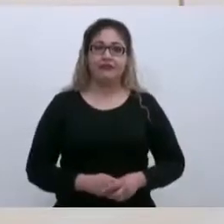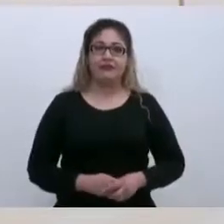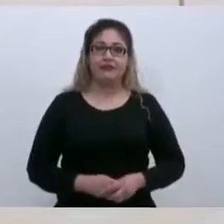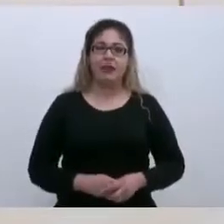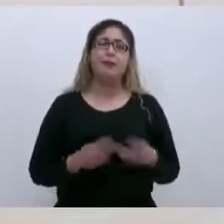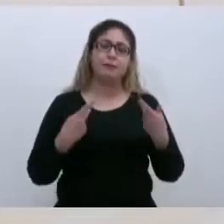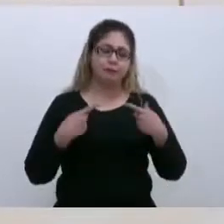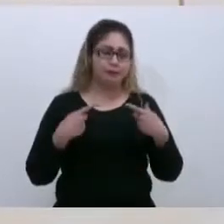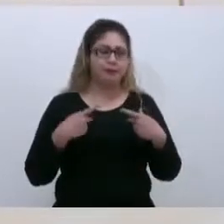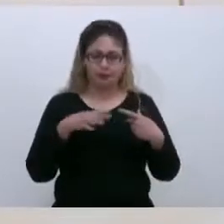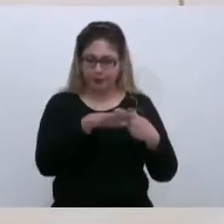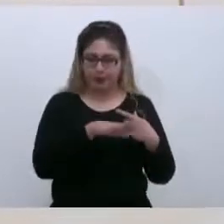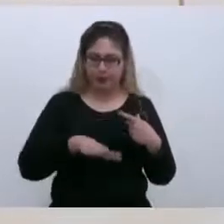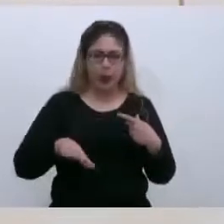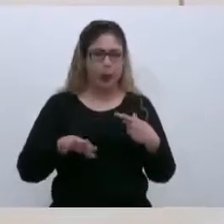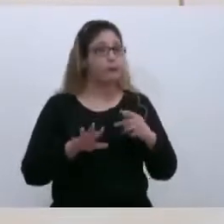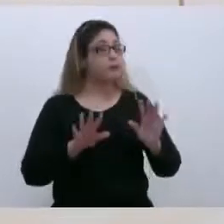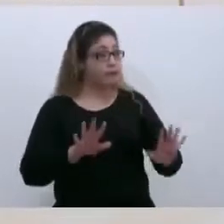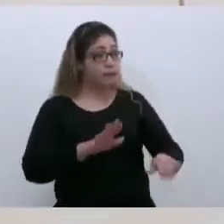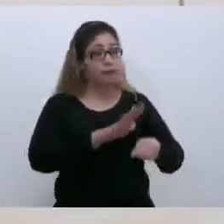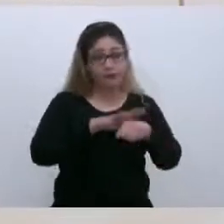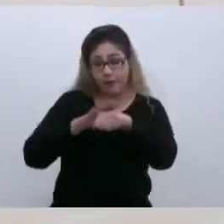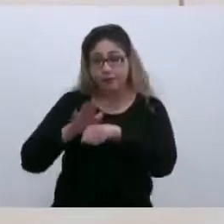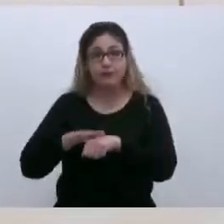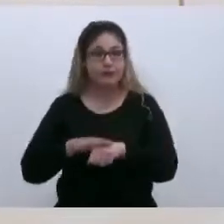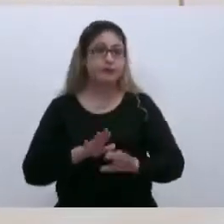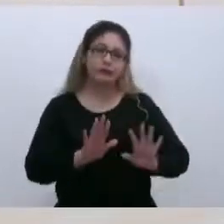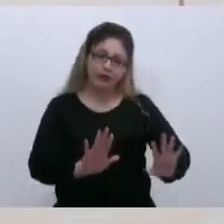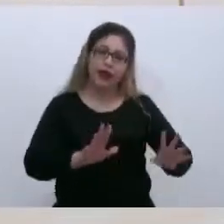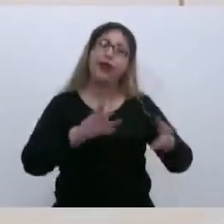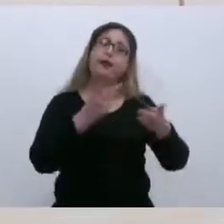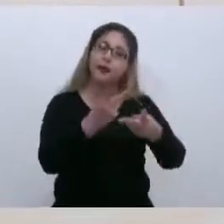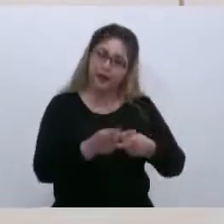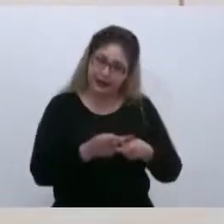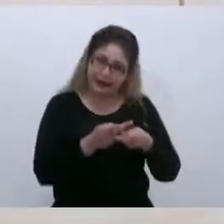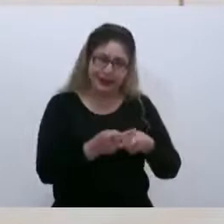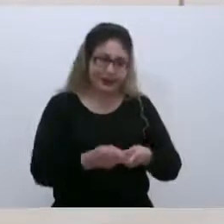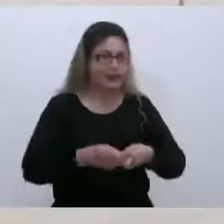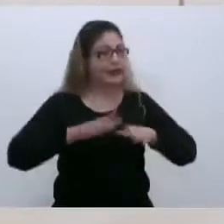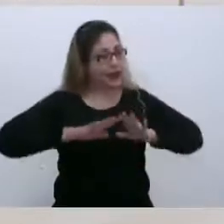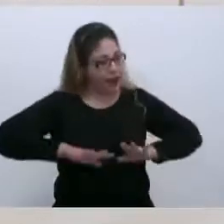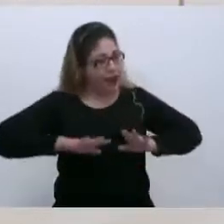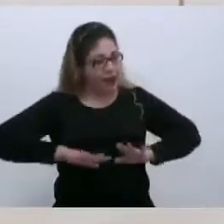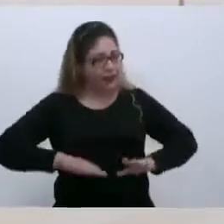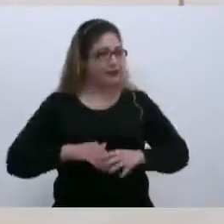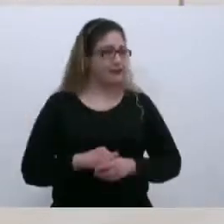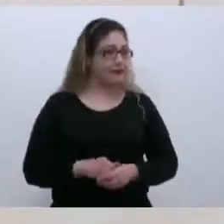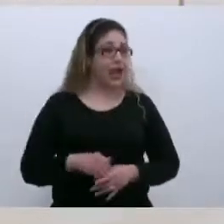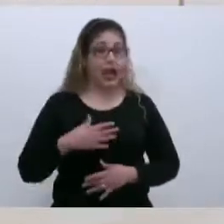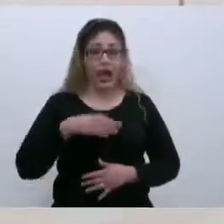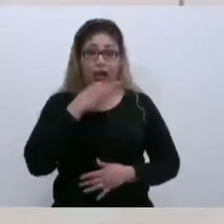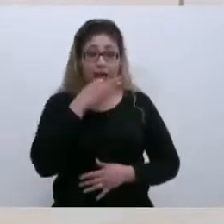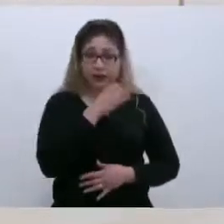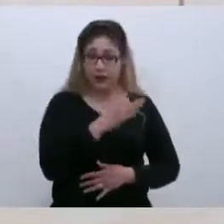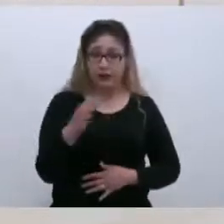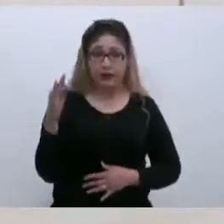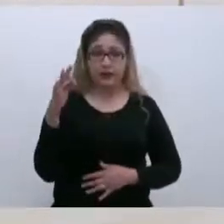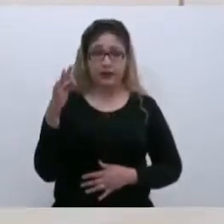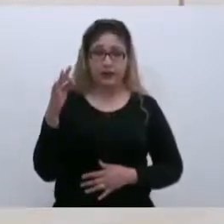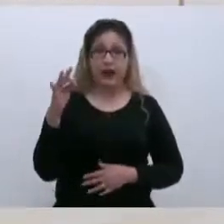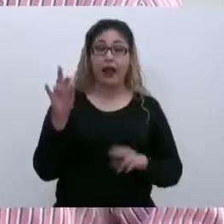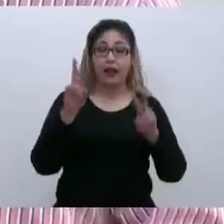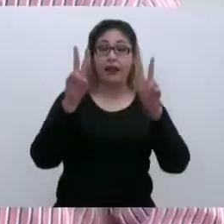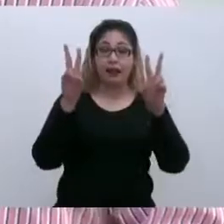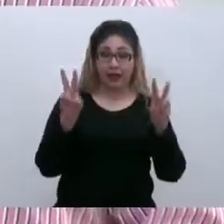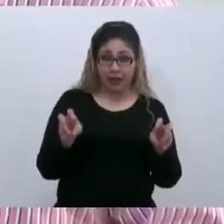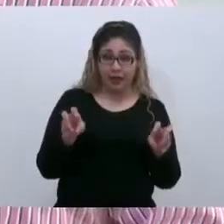Plan Nacional de Vacunación, que ya tenemos resuelto el